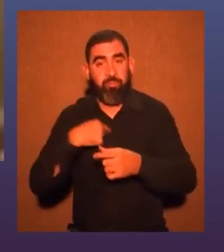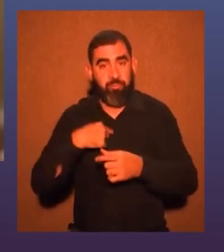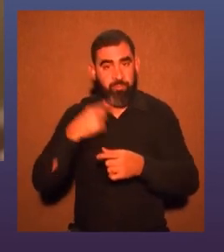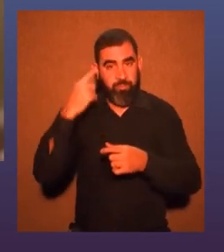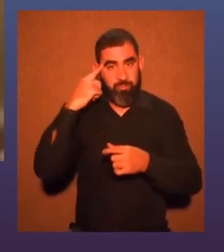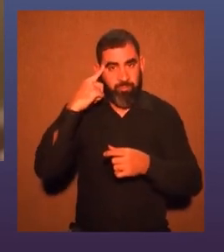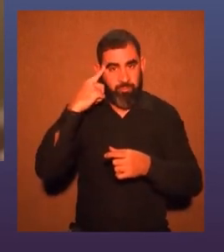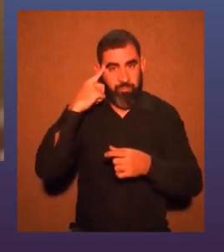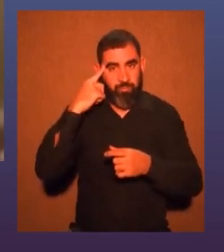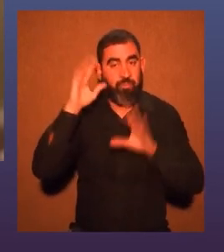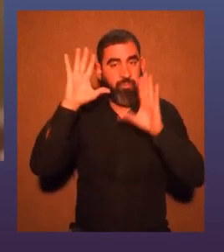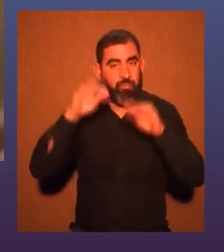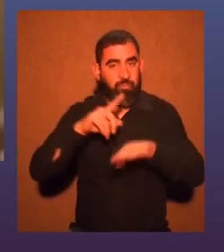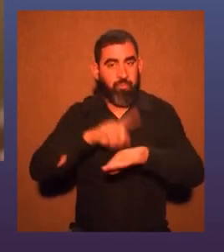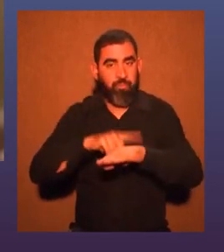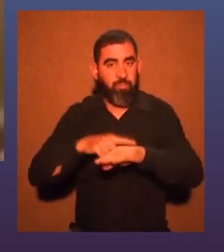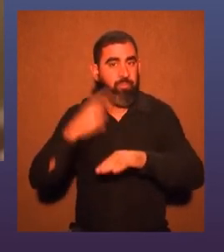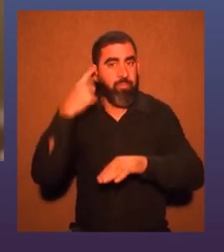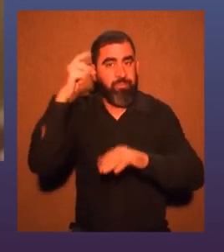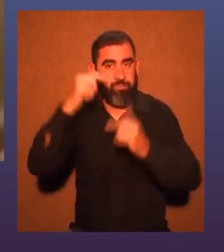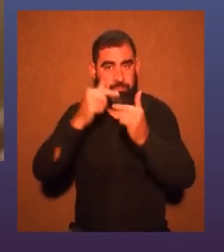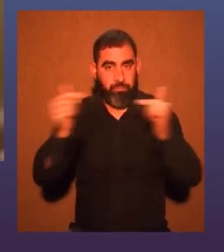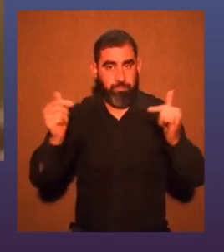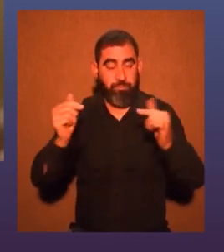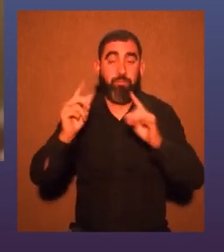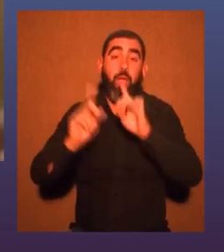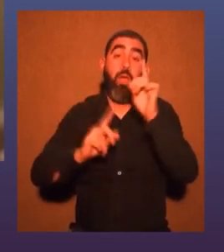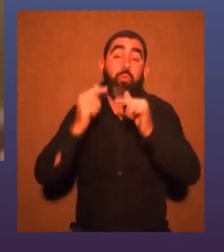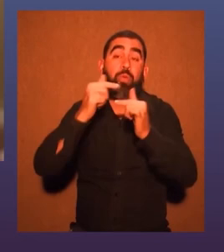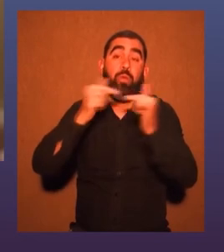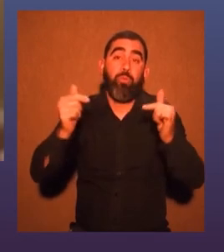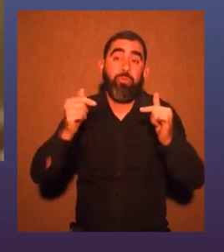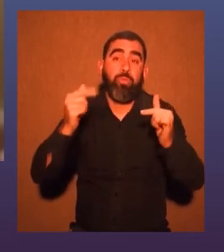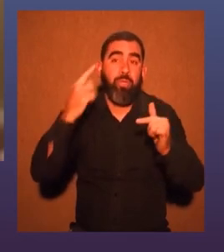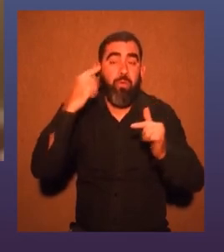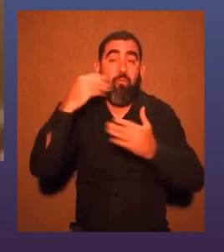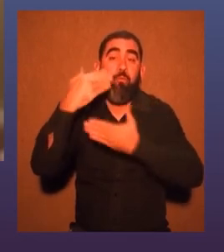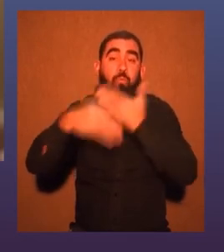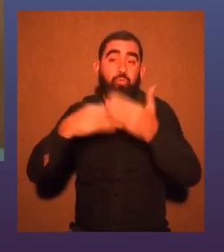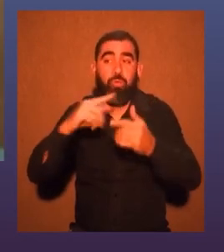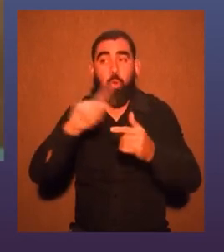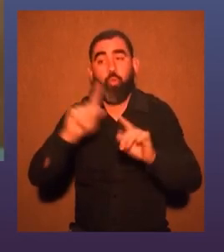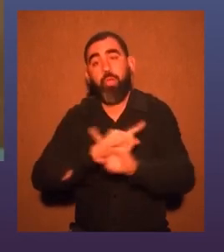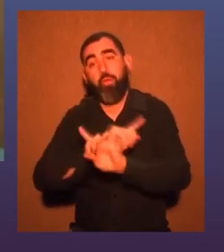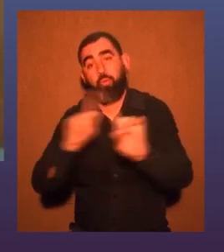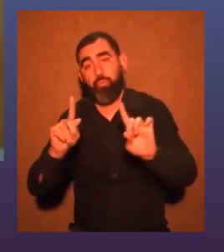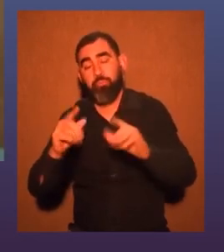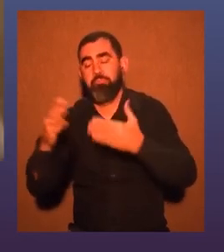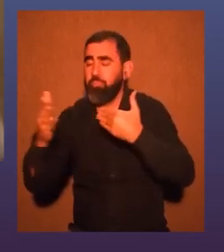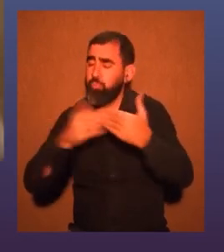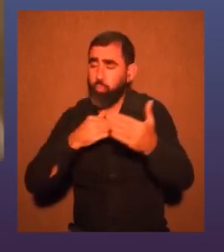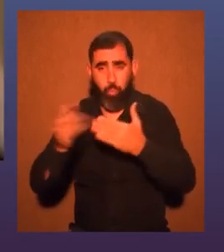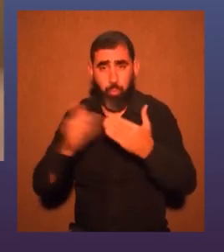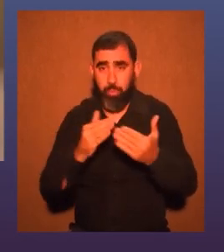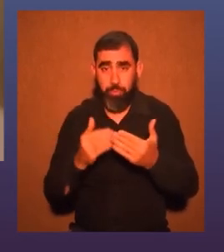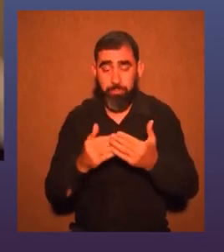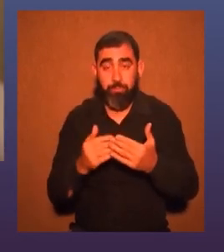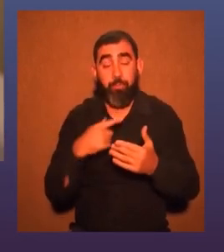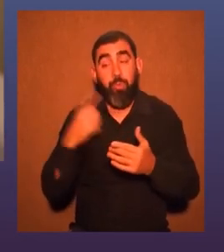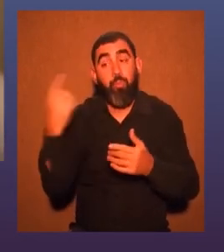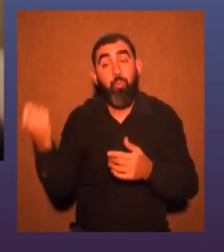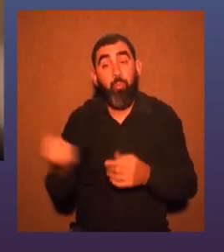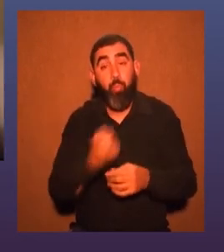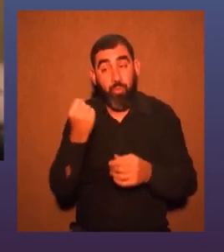que, digamos, todo el tiempo estoy creando cosas y algunas de las cosas que creo funcionan mejor, otras no. No importa. Es como que lo